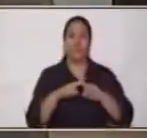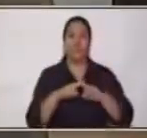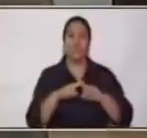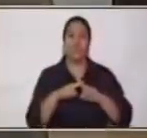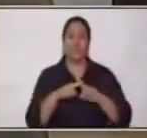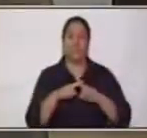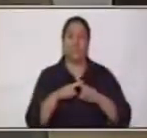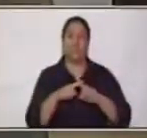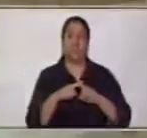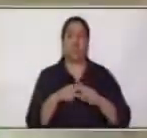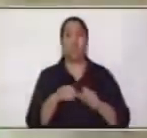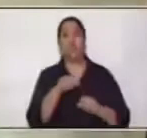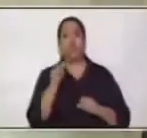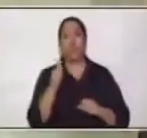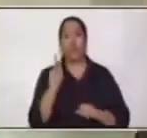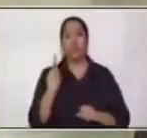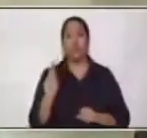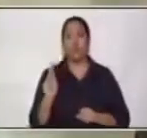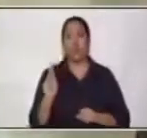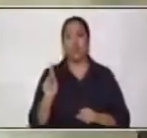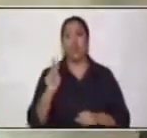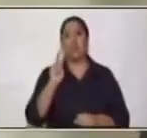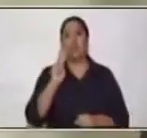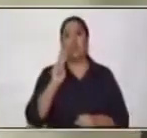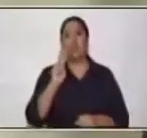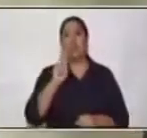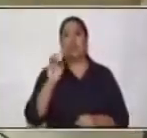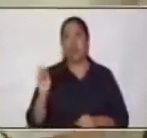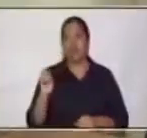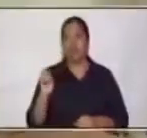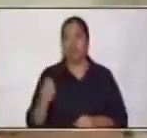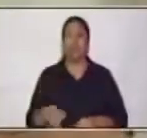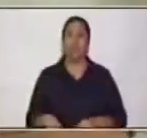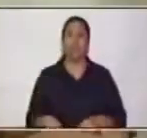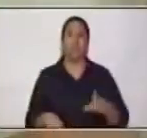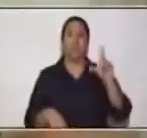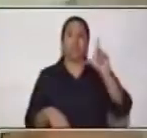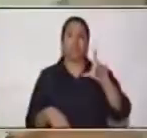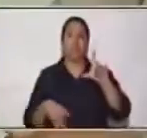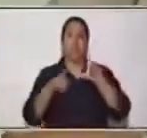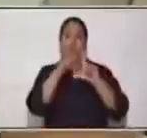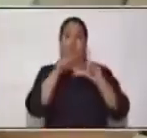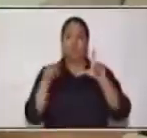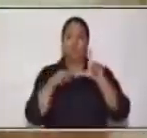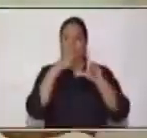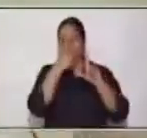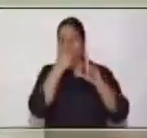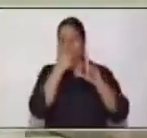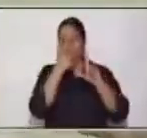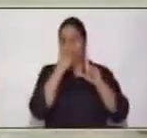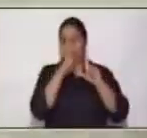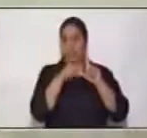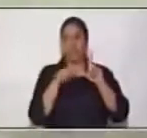las abscisas. Y en Y tenemos 20. ¿Sí? Entonces vamos, me ayudes ahí, por favor. Muy